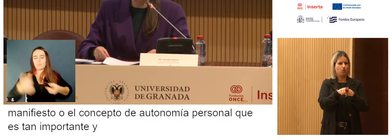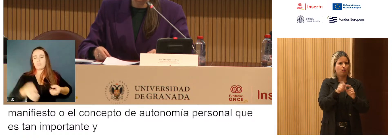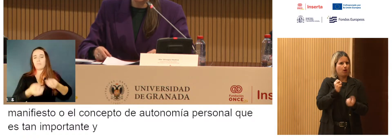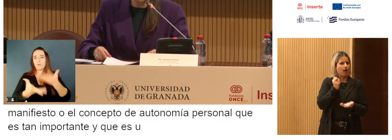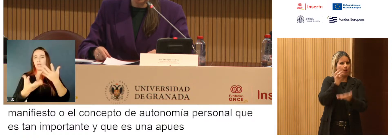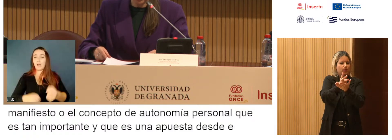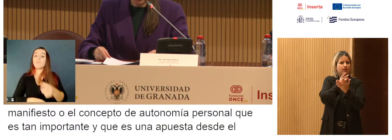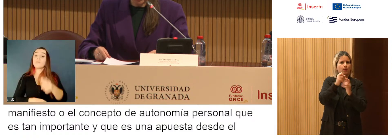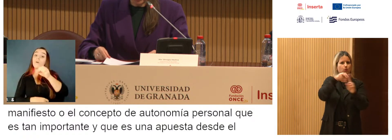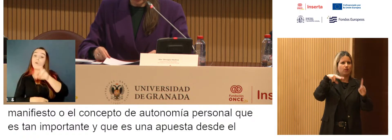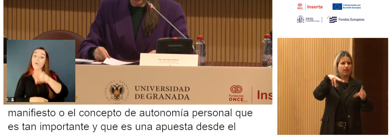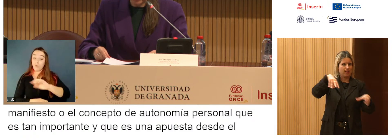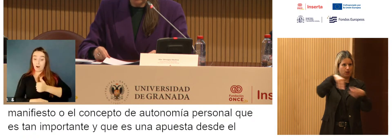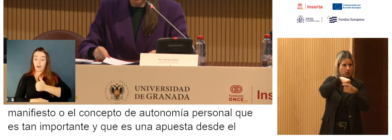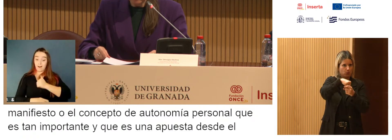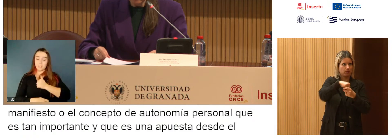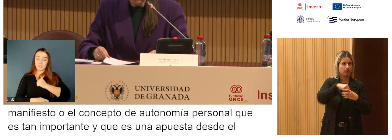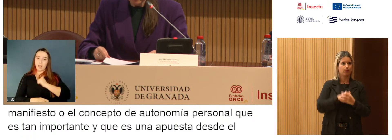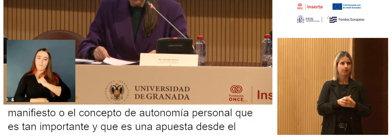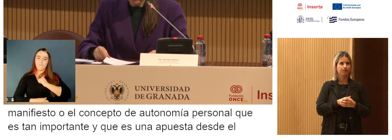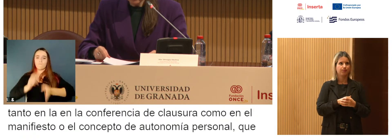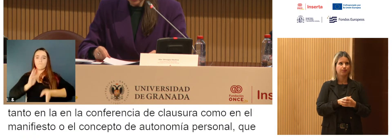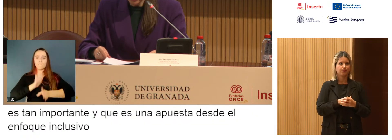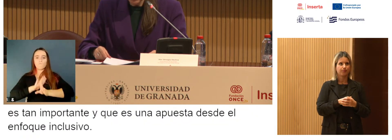enfoque inclusivo.